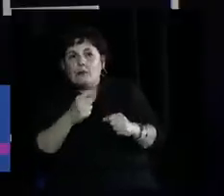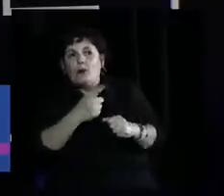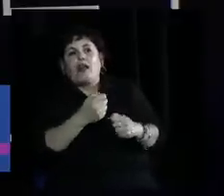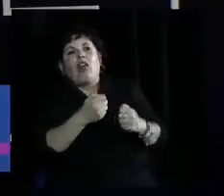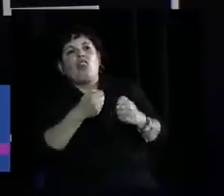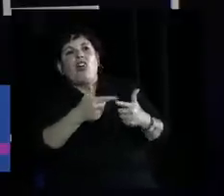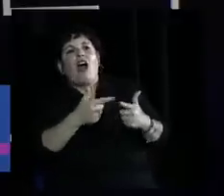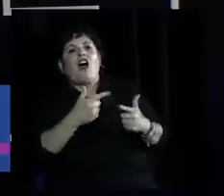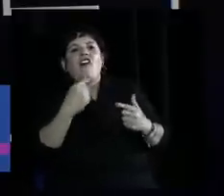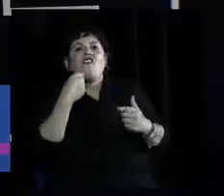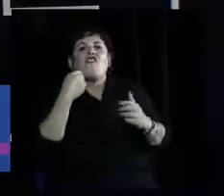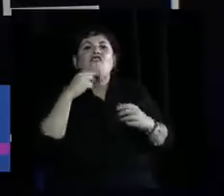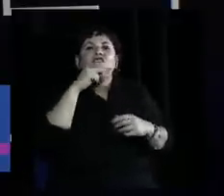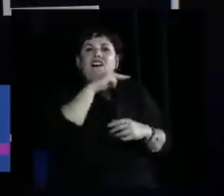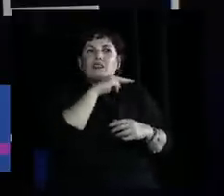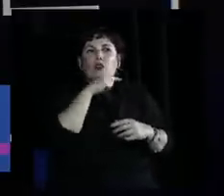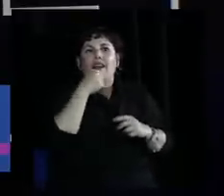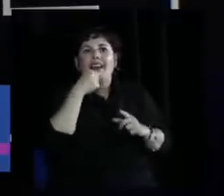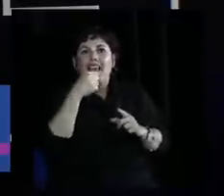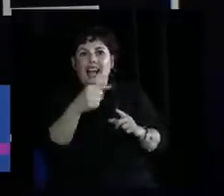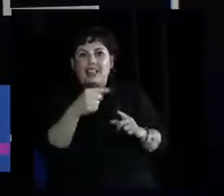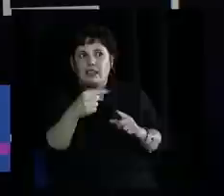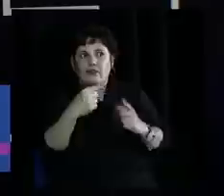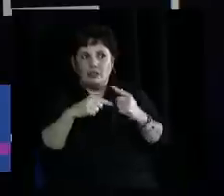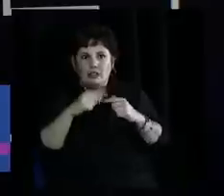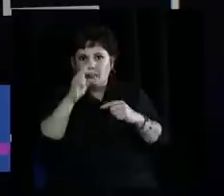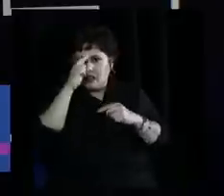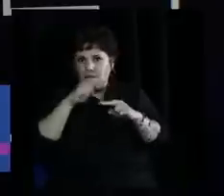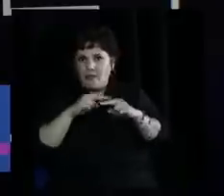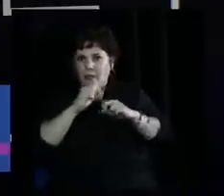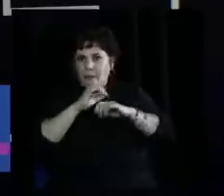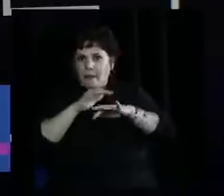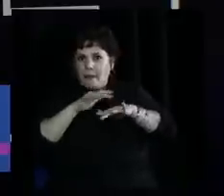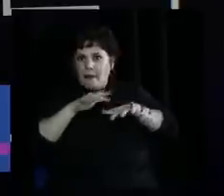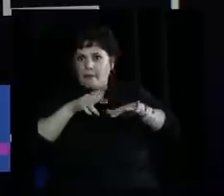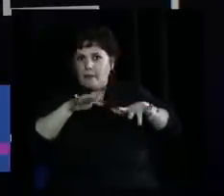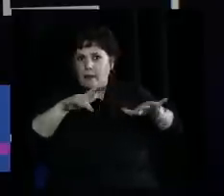falsos negativos. Por lo cual la epidemia sigue en el Uruguay